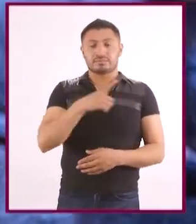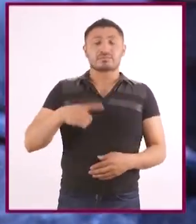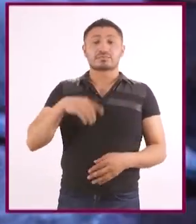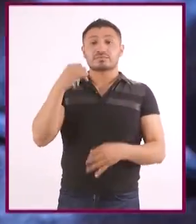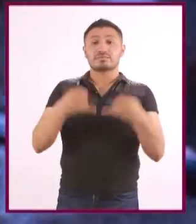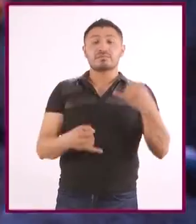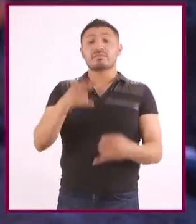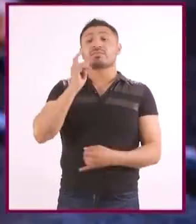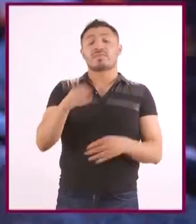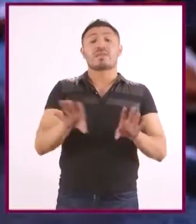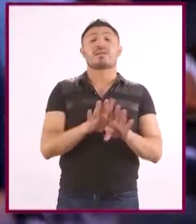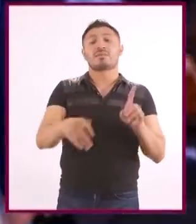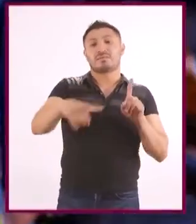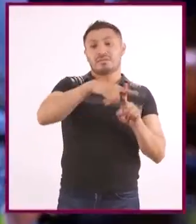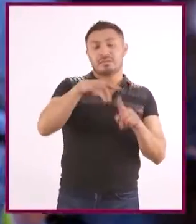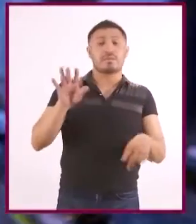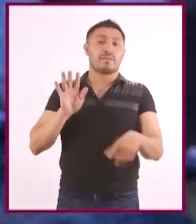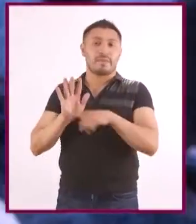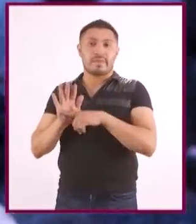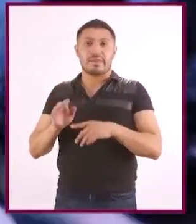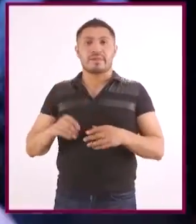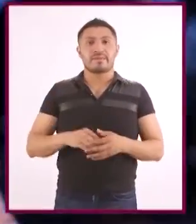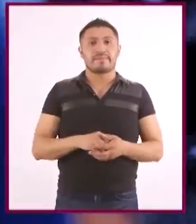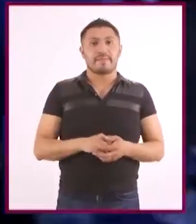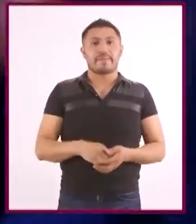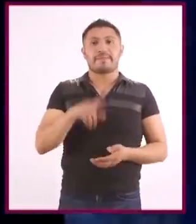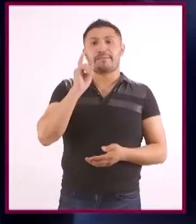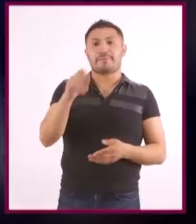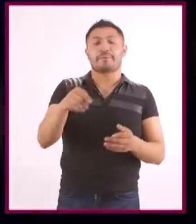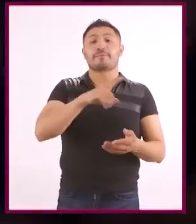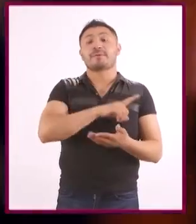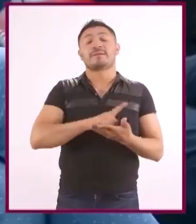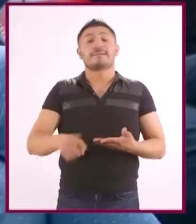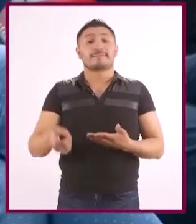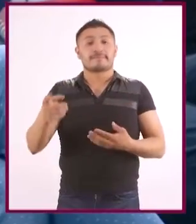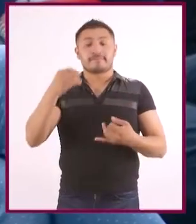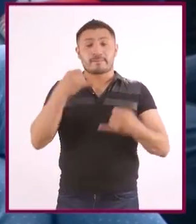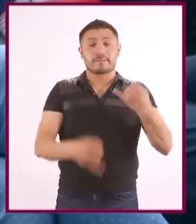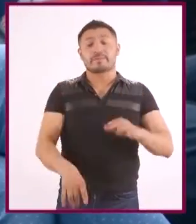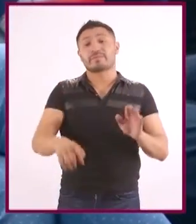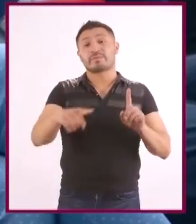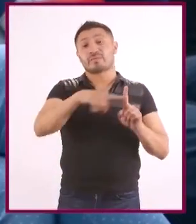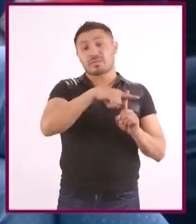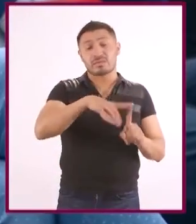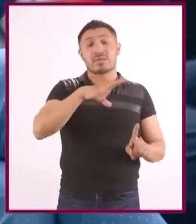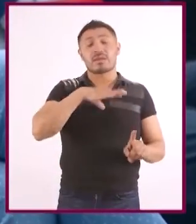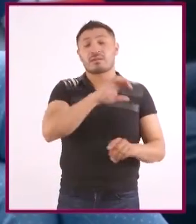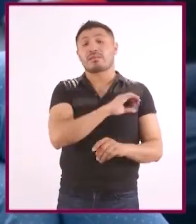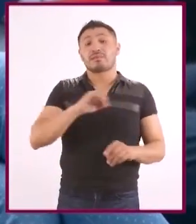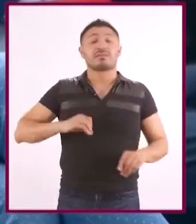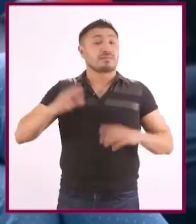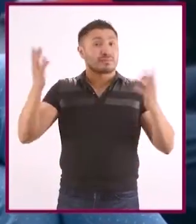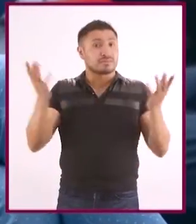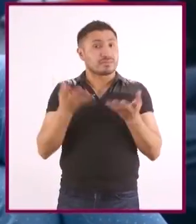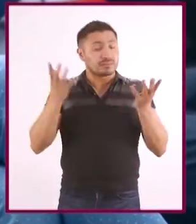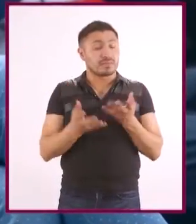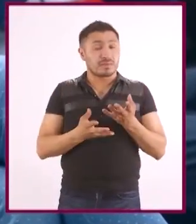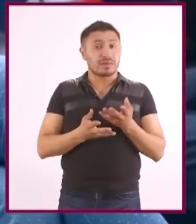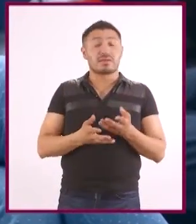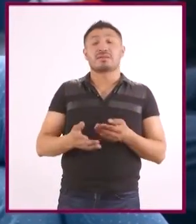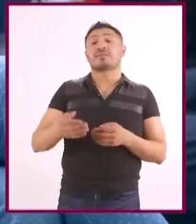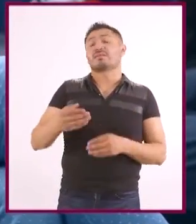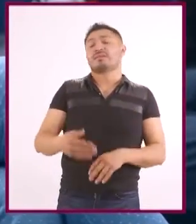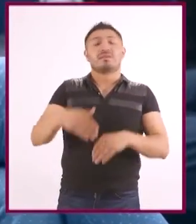se dividen en positivos y en negativos. Un deber jurídico positivo nos obliga a hacer, a ejecutar